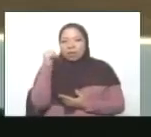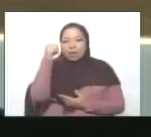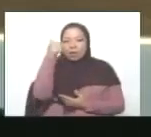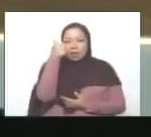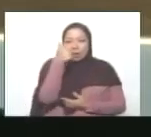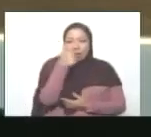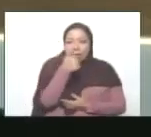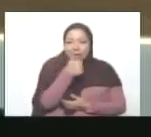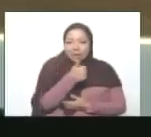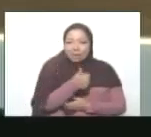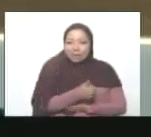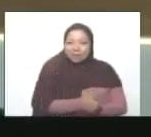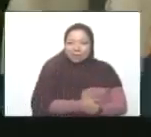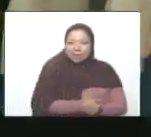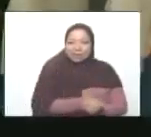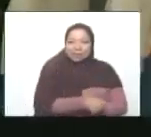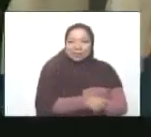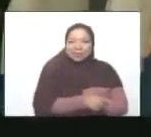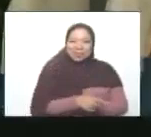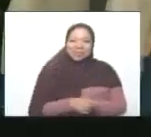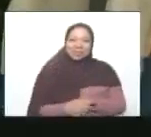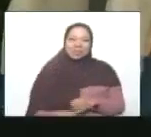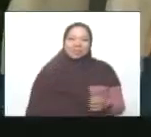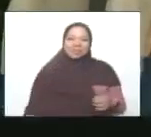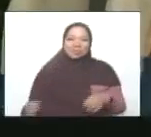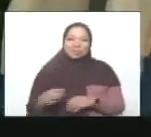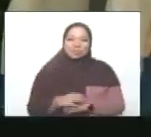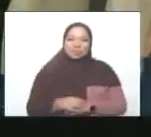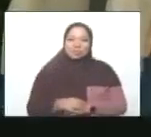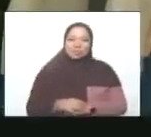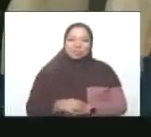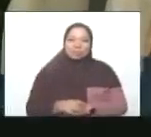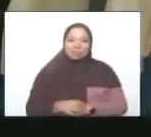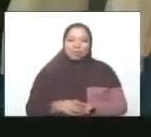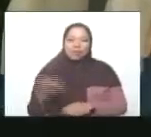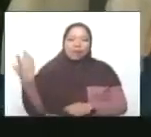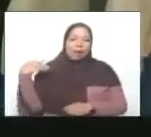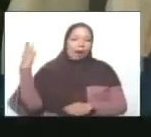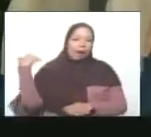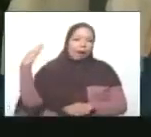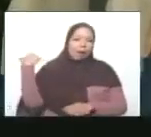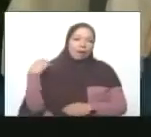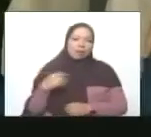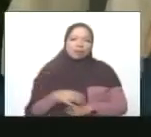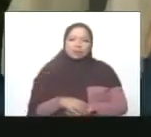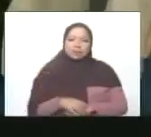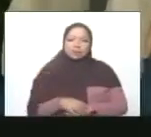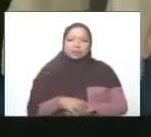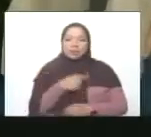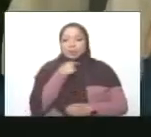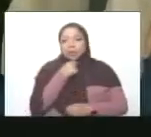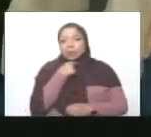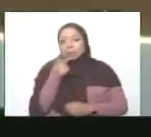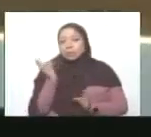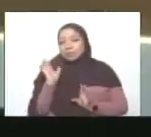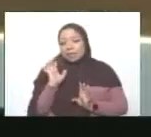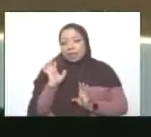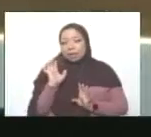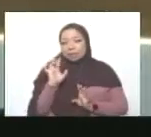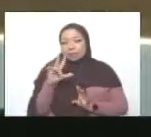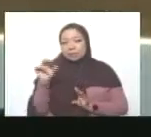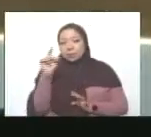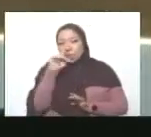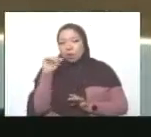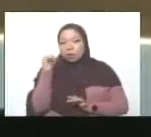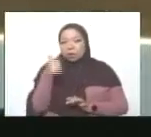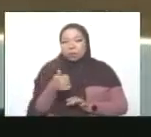nosotros. Silita, ella carga su manga de colar para arriba y para abajo,